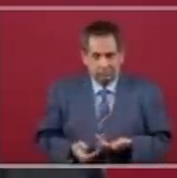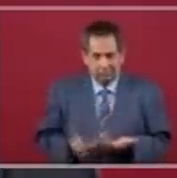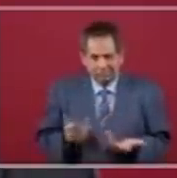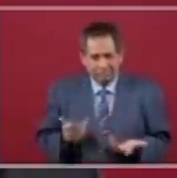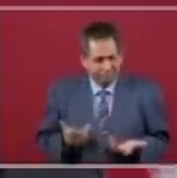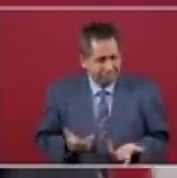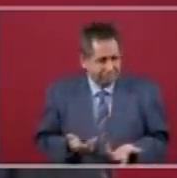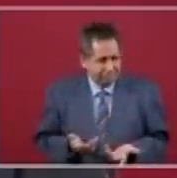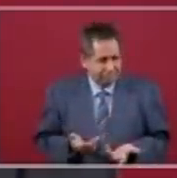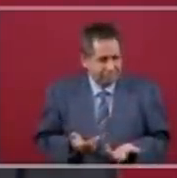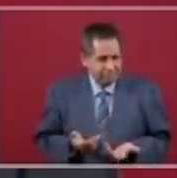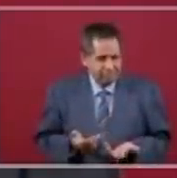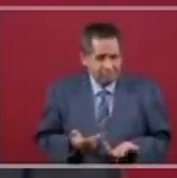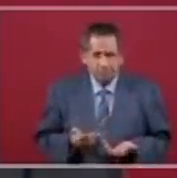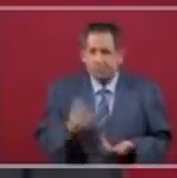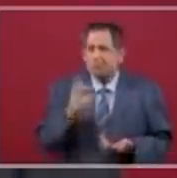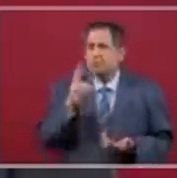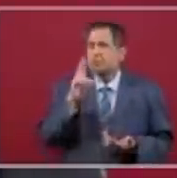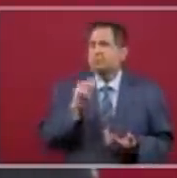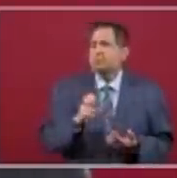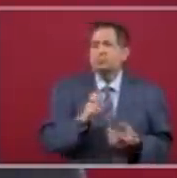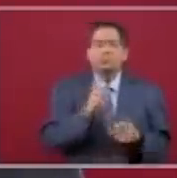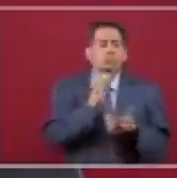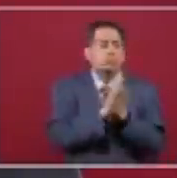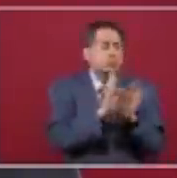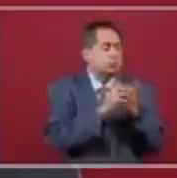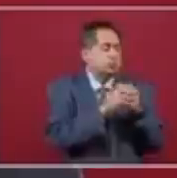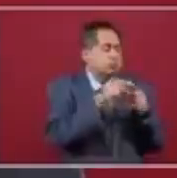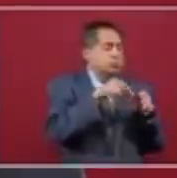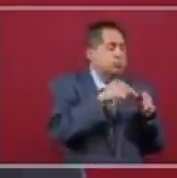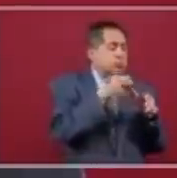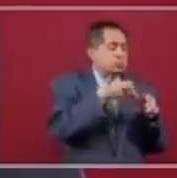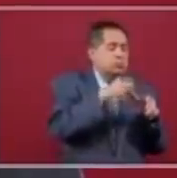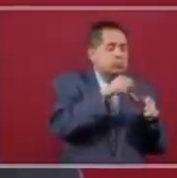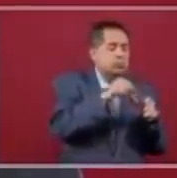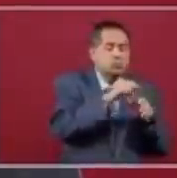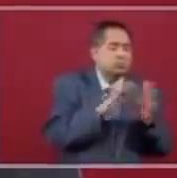Entonces, no es un asunto